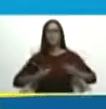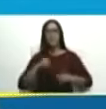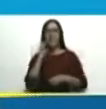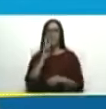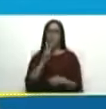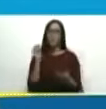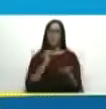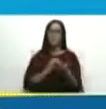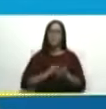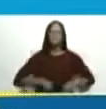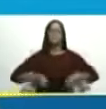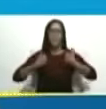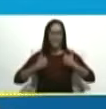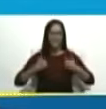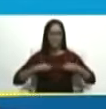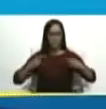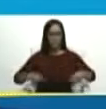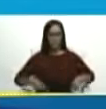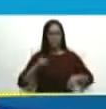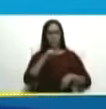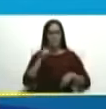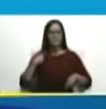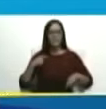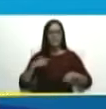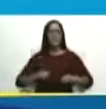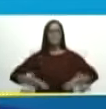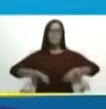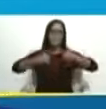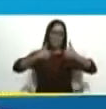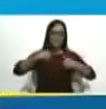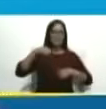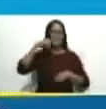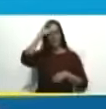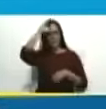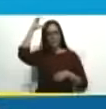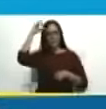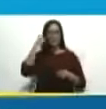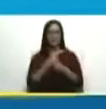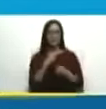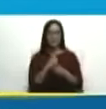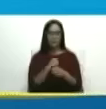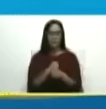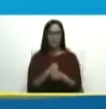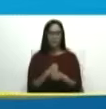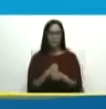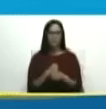de recursos y ustedes tendrán mayor capacidad de gestión.